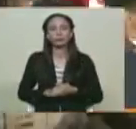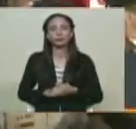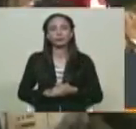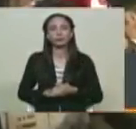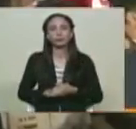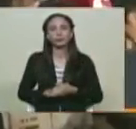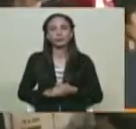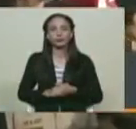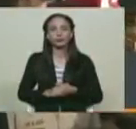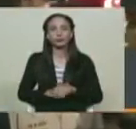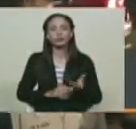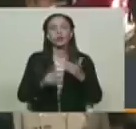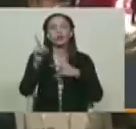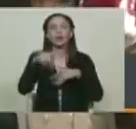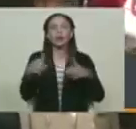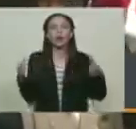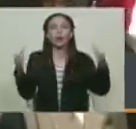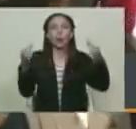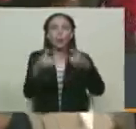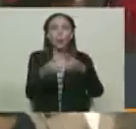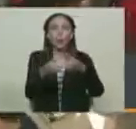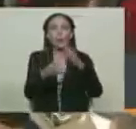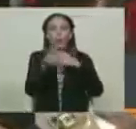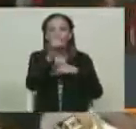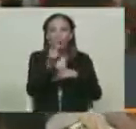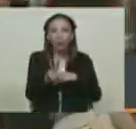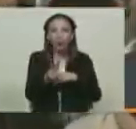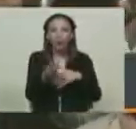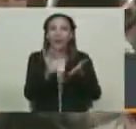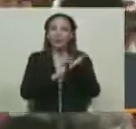Y al movimiento Somos Venezuela también.